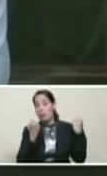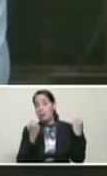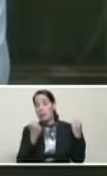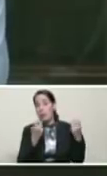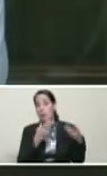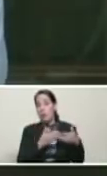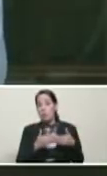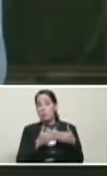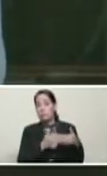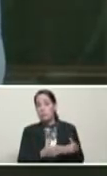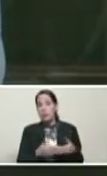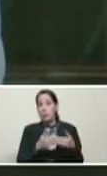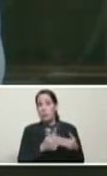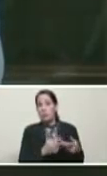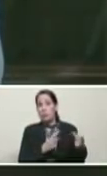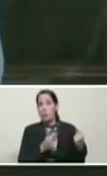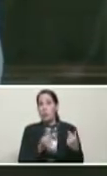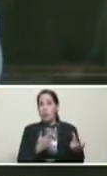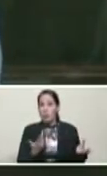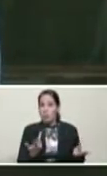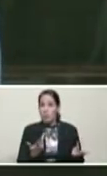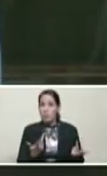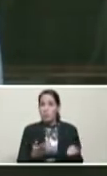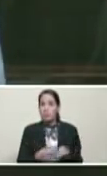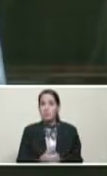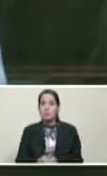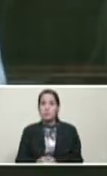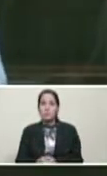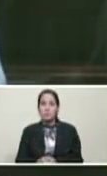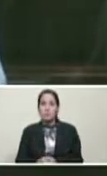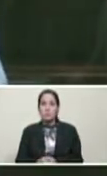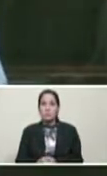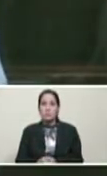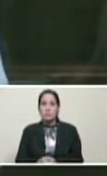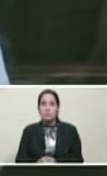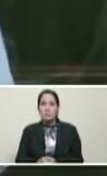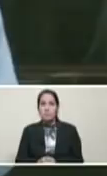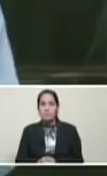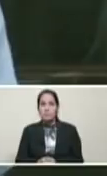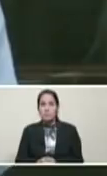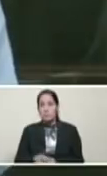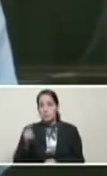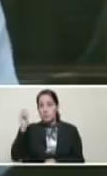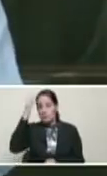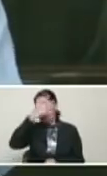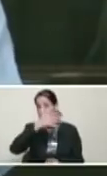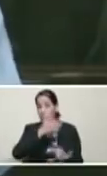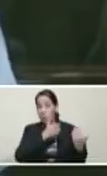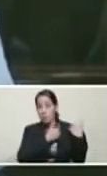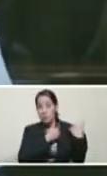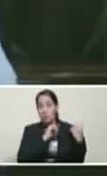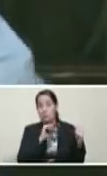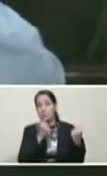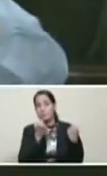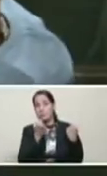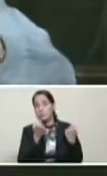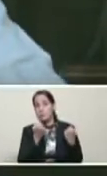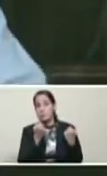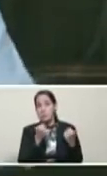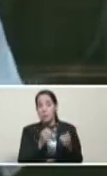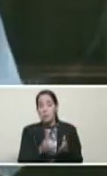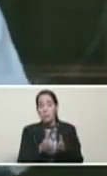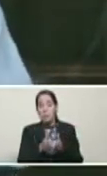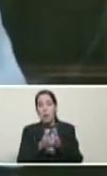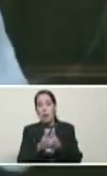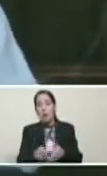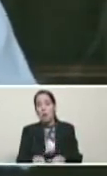y el gobierno supremacista y diabólico de donald trump que no sabotea barcos